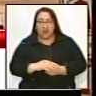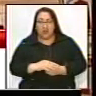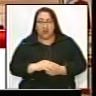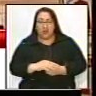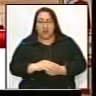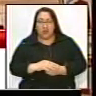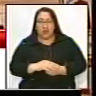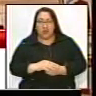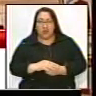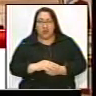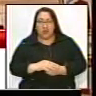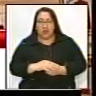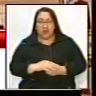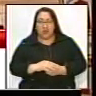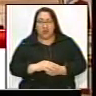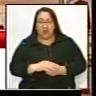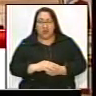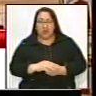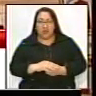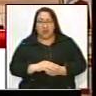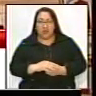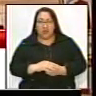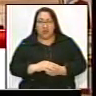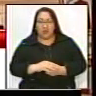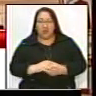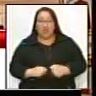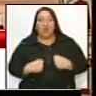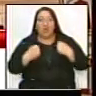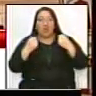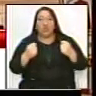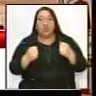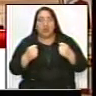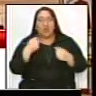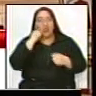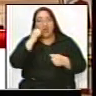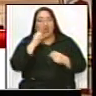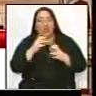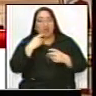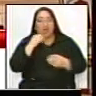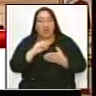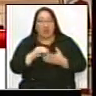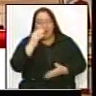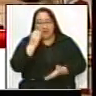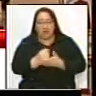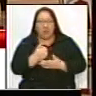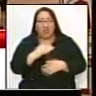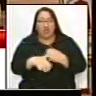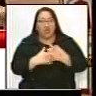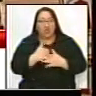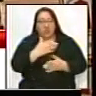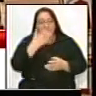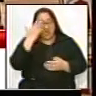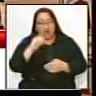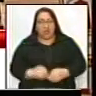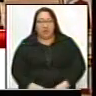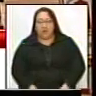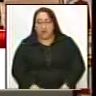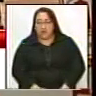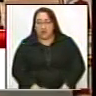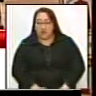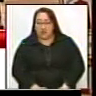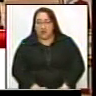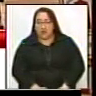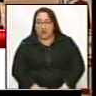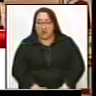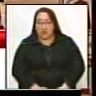lucha diariamente. Lo único que he venido aquí es a reafirmar lo que ya todos ustedes, en representación de cada una de